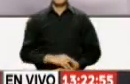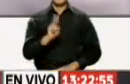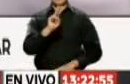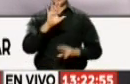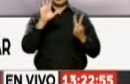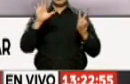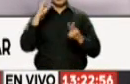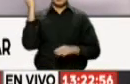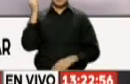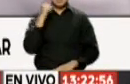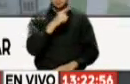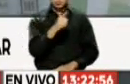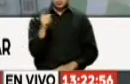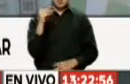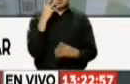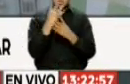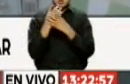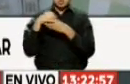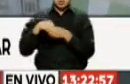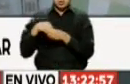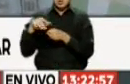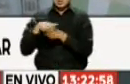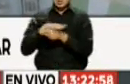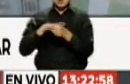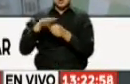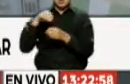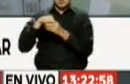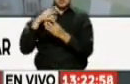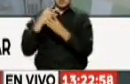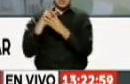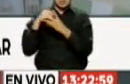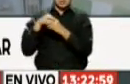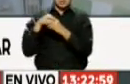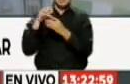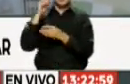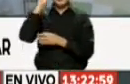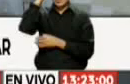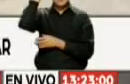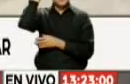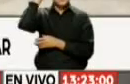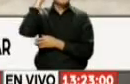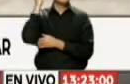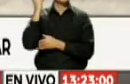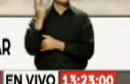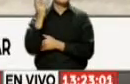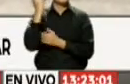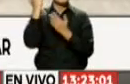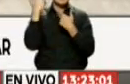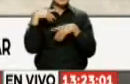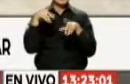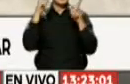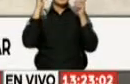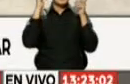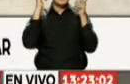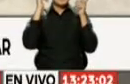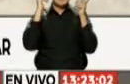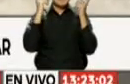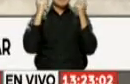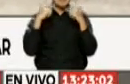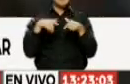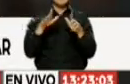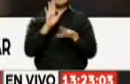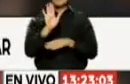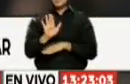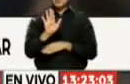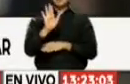27 jóvenes que se encuentran privados de la libertad en el Centro de Adolescentes Infractores de Riobamba terminaron el año escolar. Y es que a